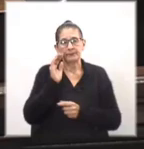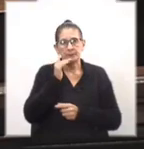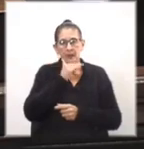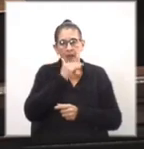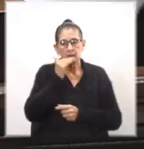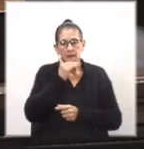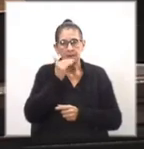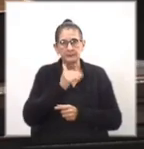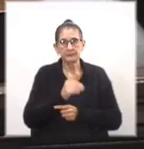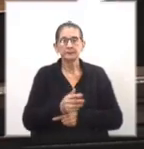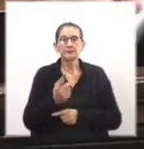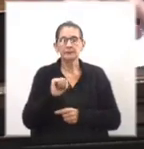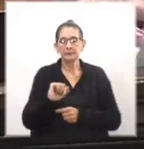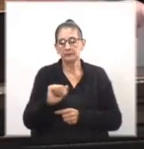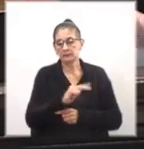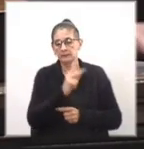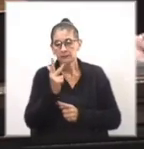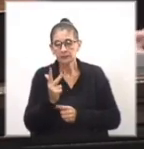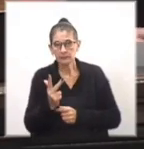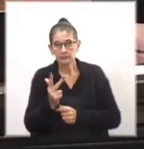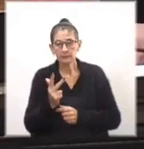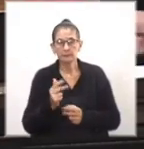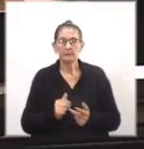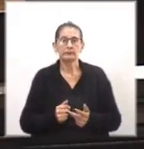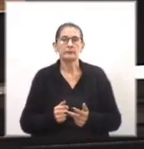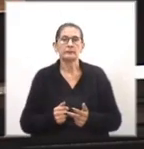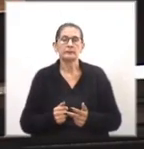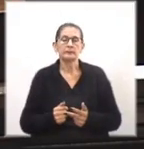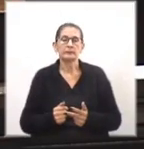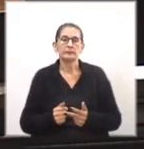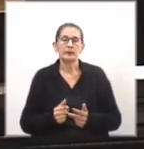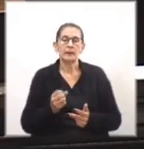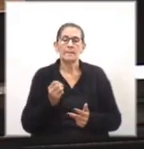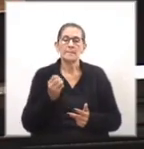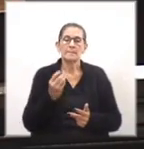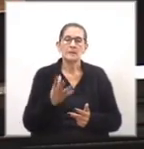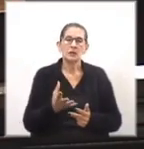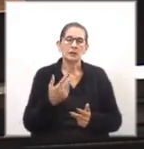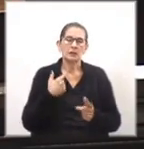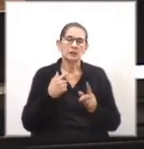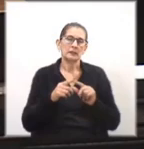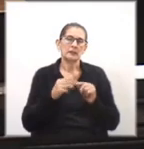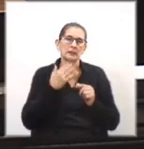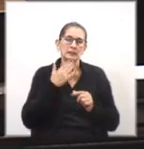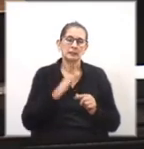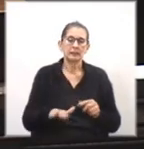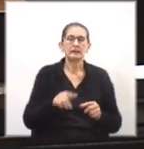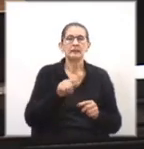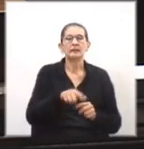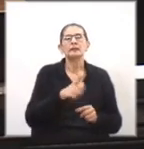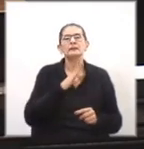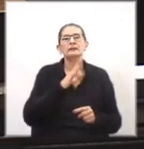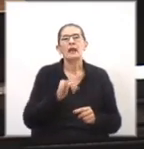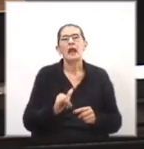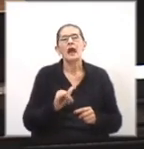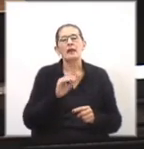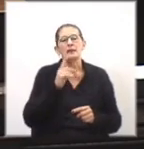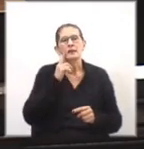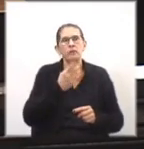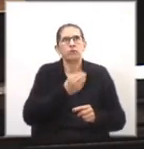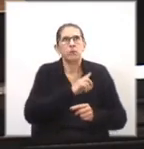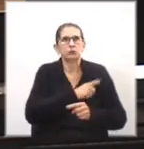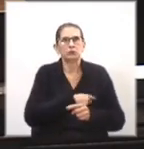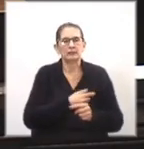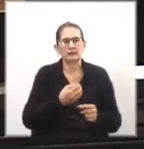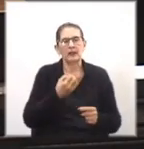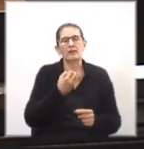En tercer lugar, señor presidente, porque entendemos que transfiere potestades excesivas al